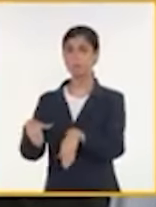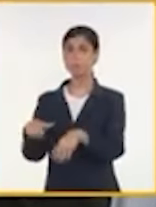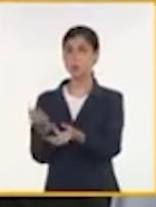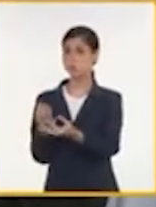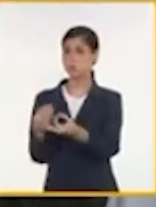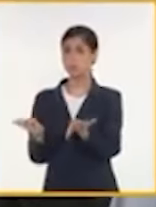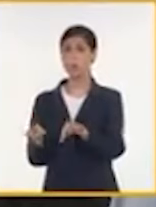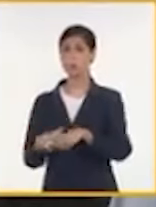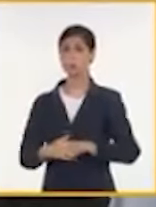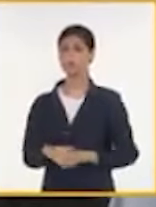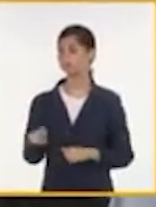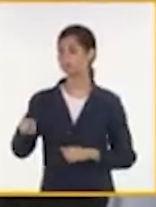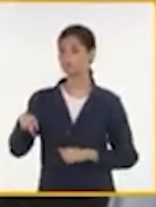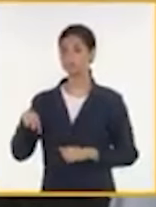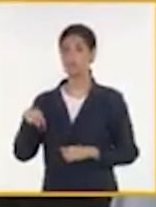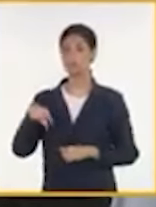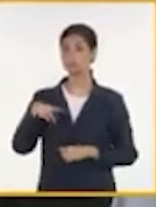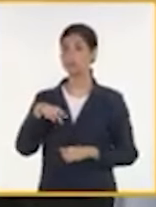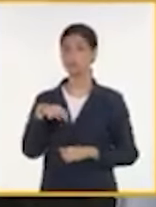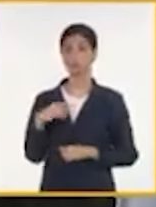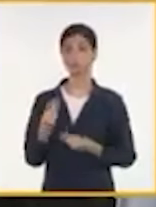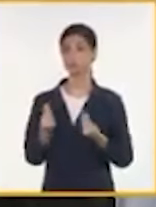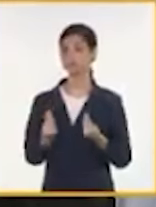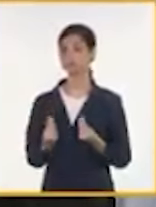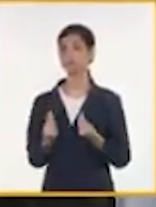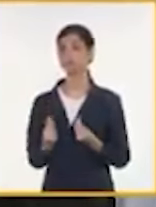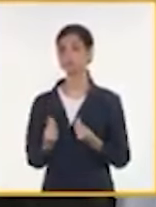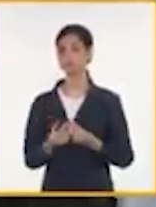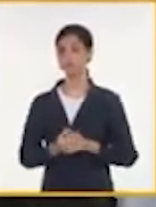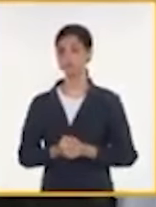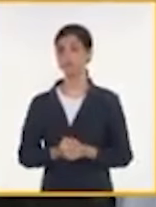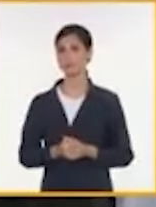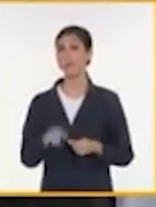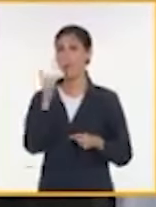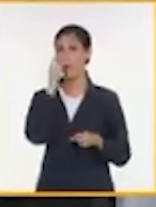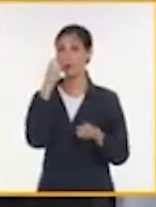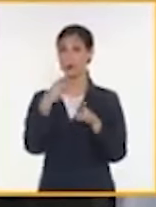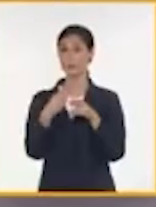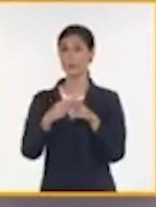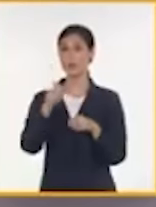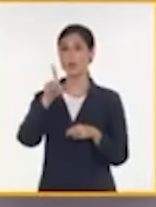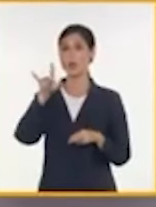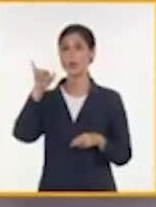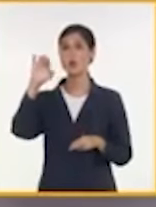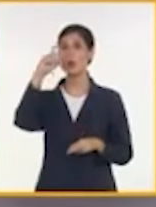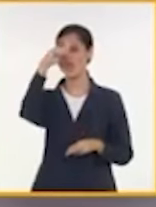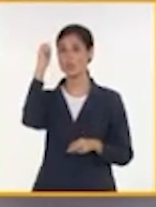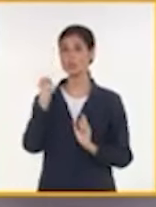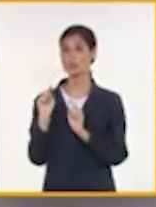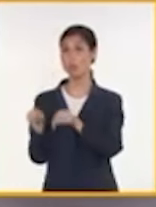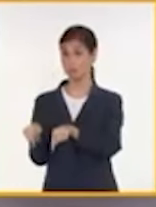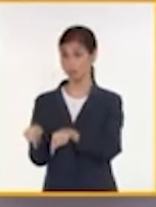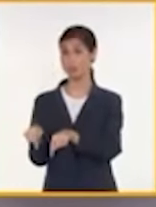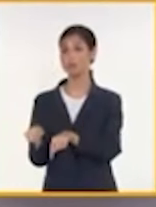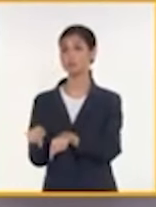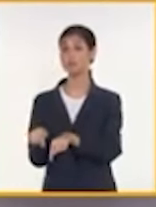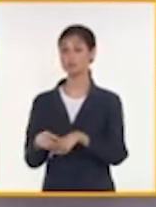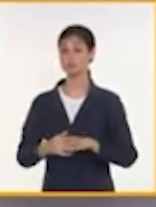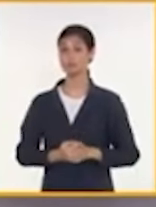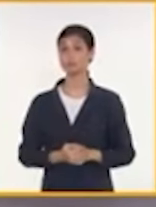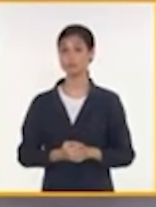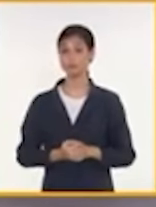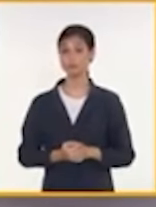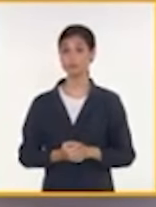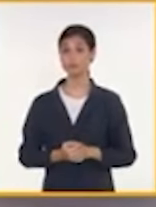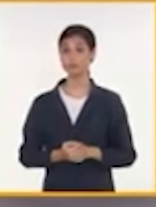Álvarez vínculo directo de Luis Posada carril de vio de cerca de de los los maestros del